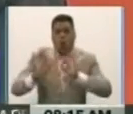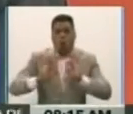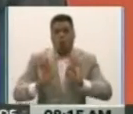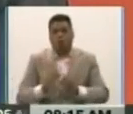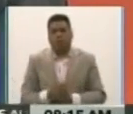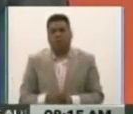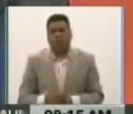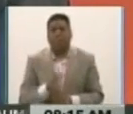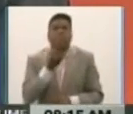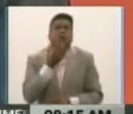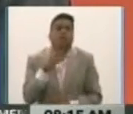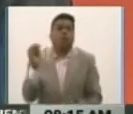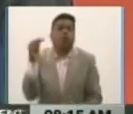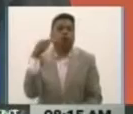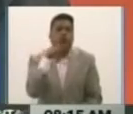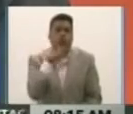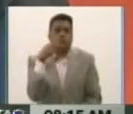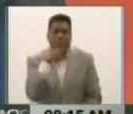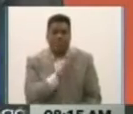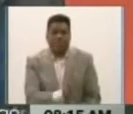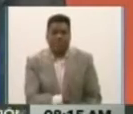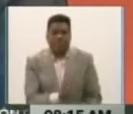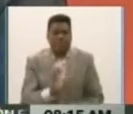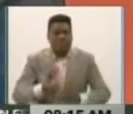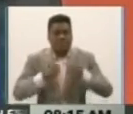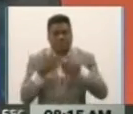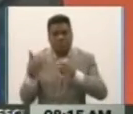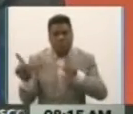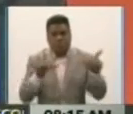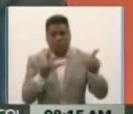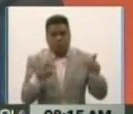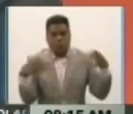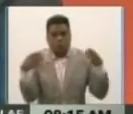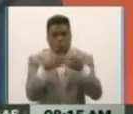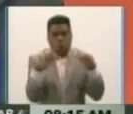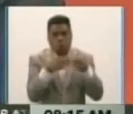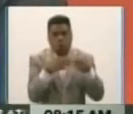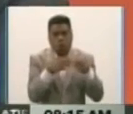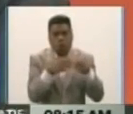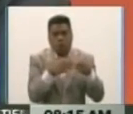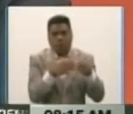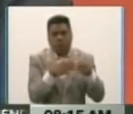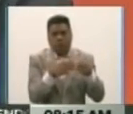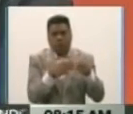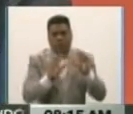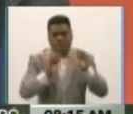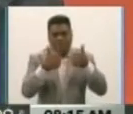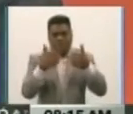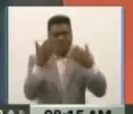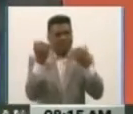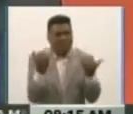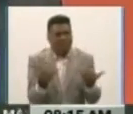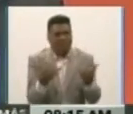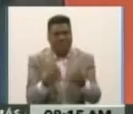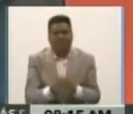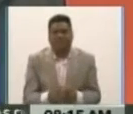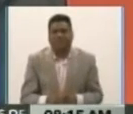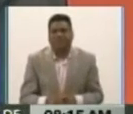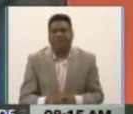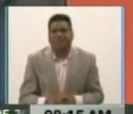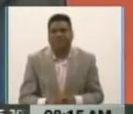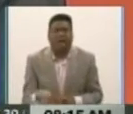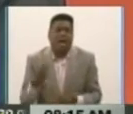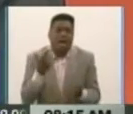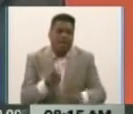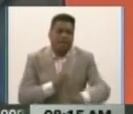más de noviembre la primera obra de teatro con este elenco de la compañía. En este momento, y aprovecho la ocasión,